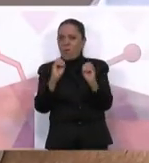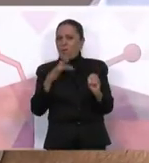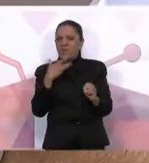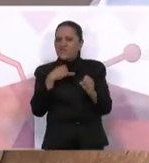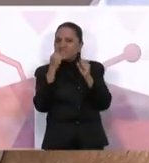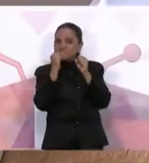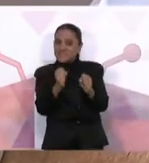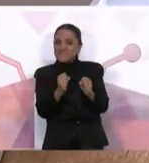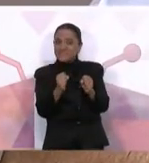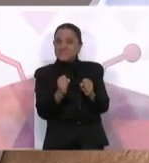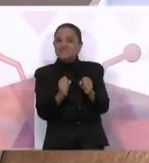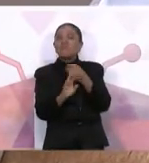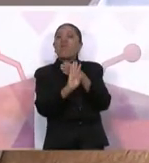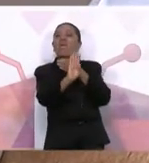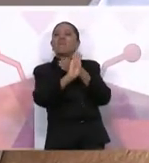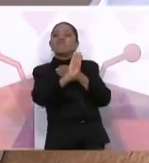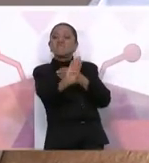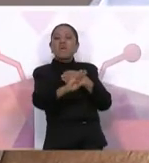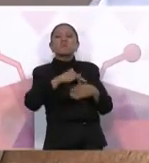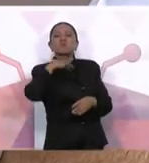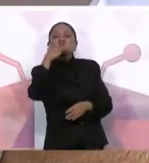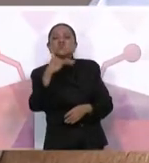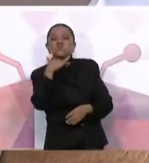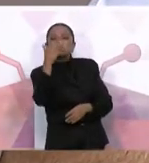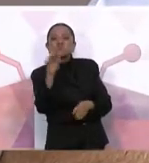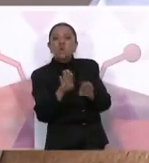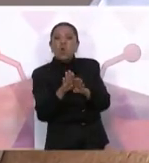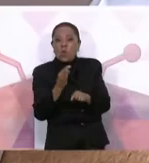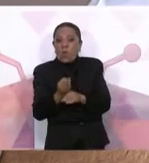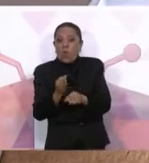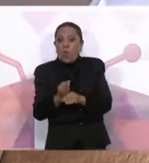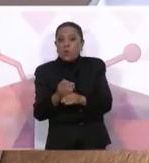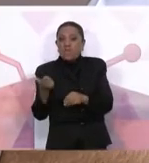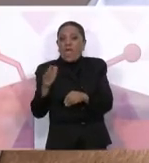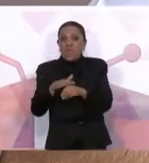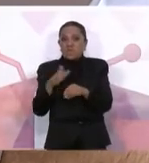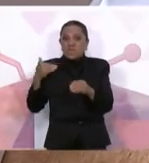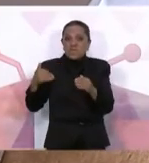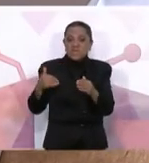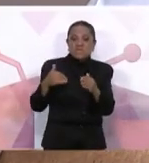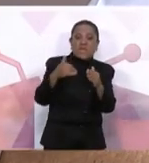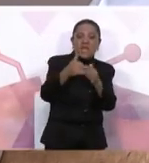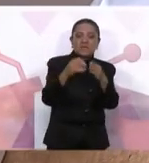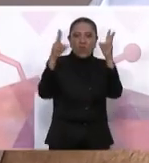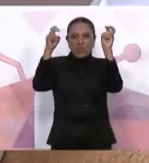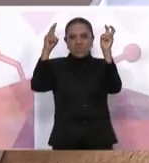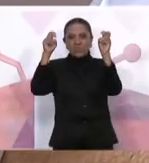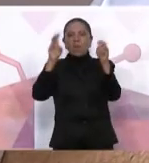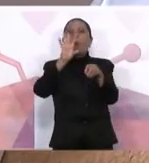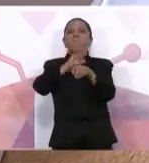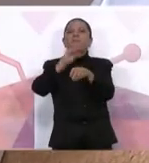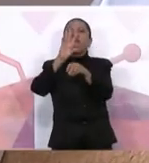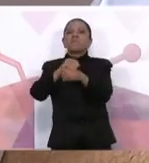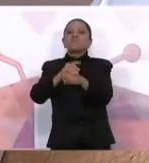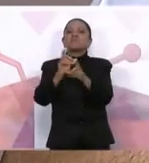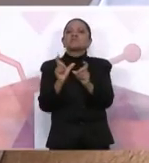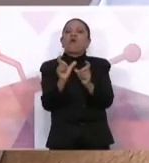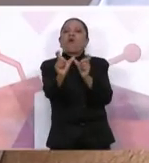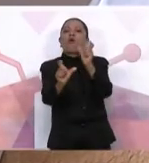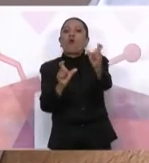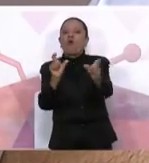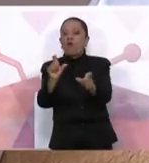evitamos actos de corrupción como los que se vivieron esta administración con el tema de las concesiones y los permisos ilegales